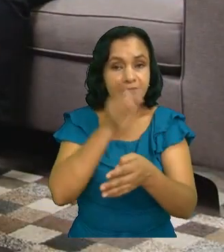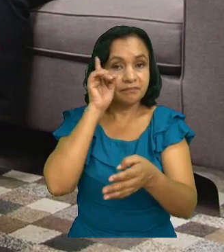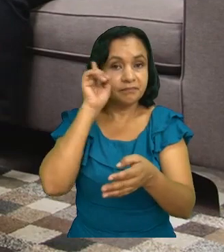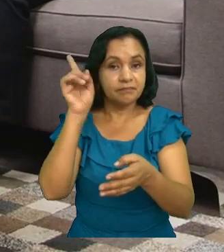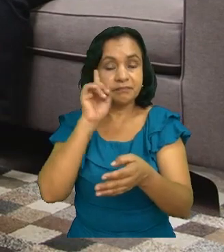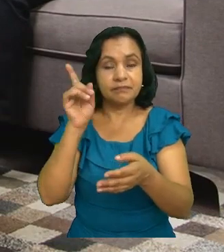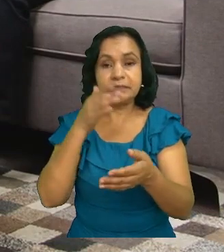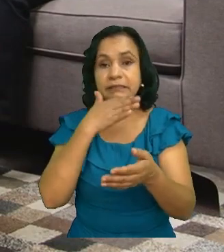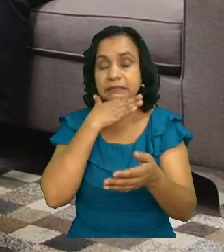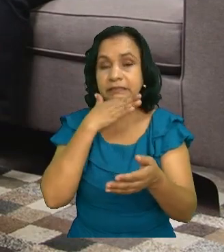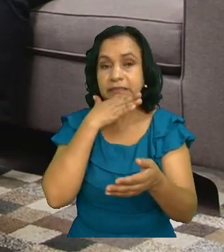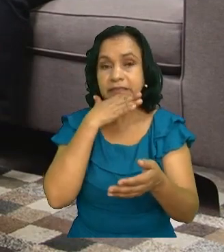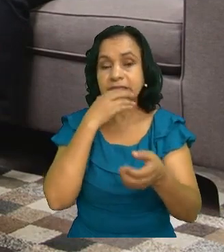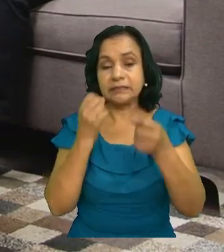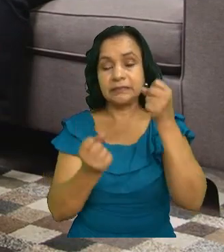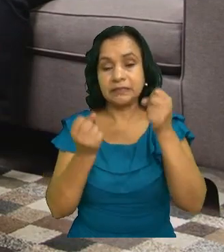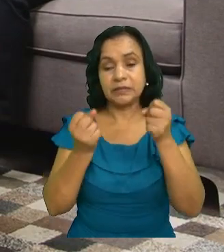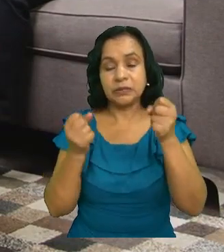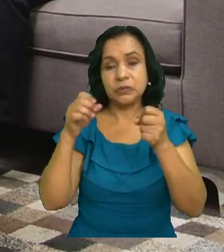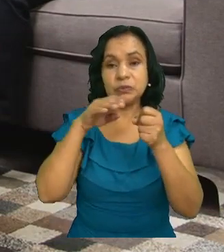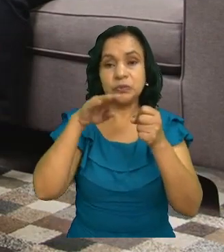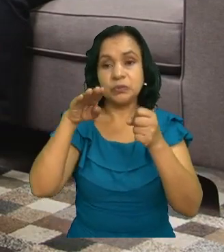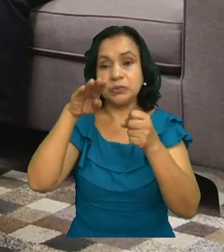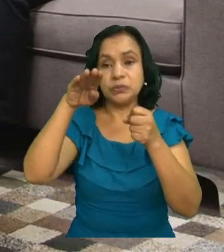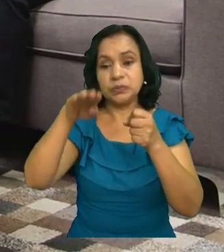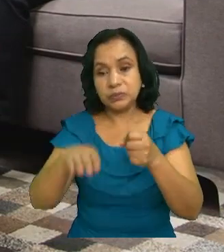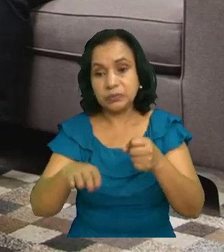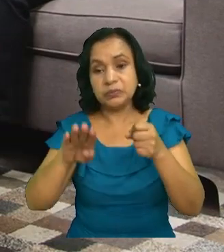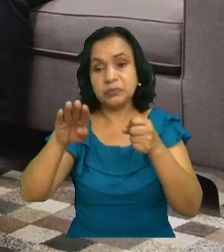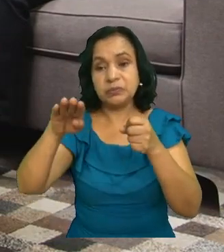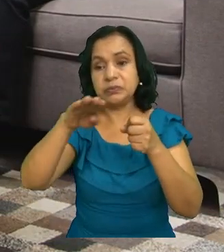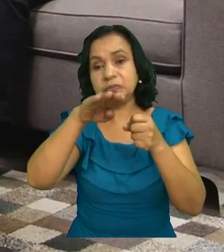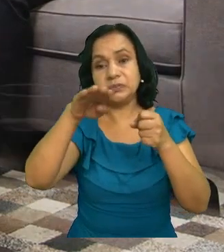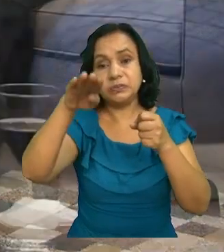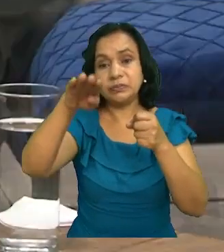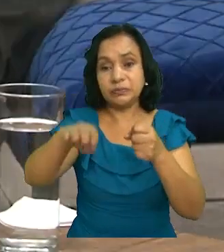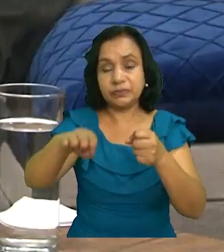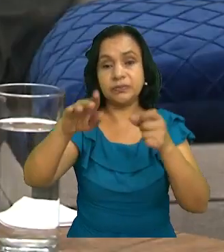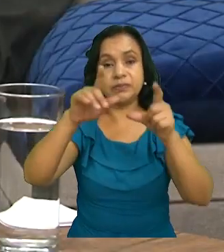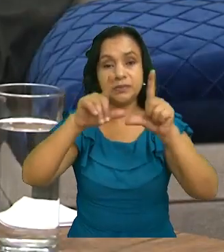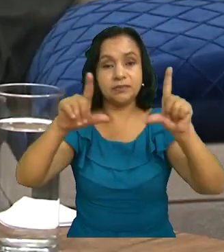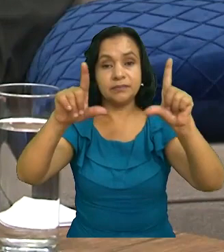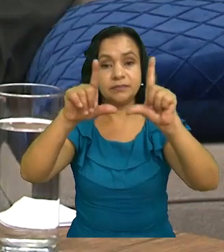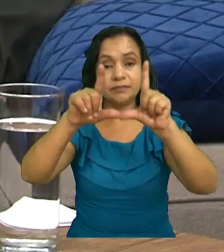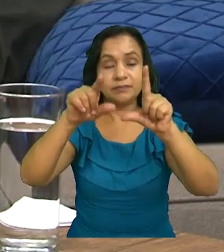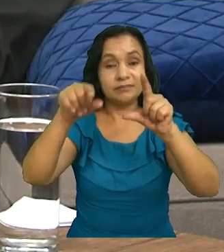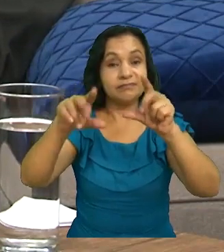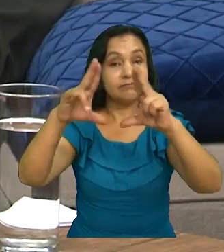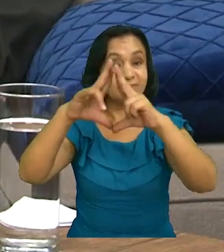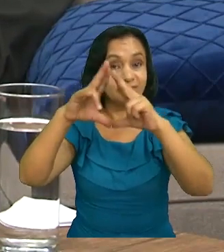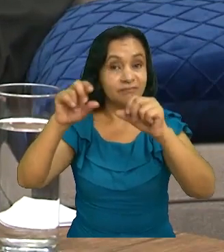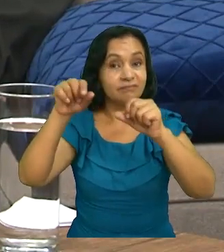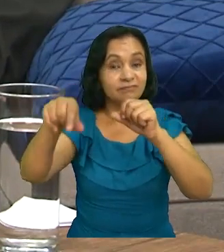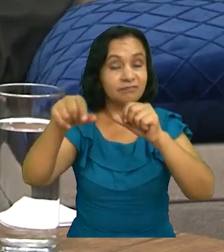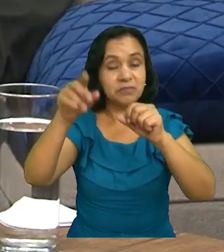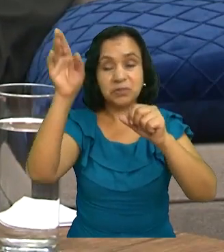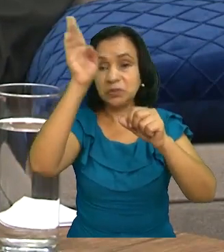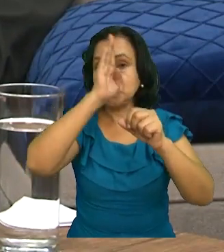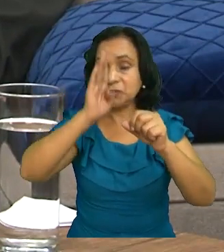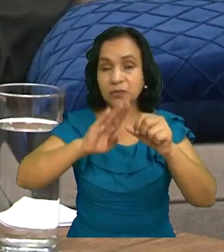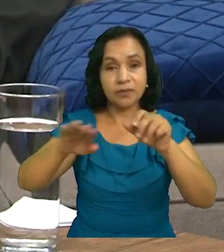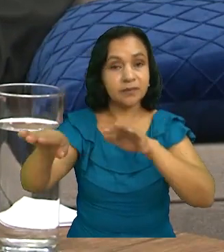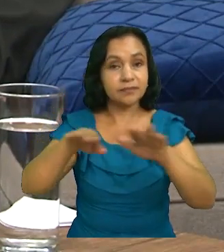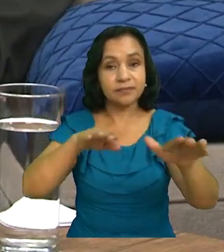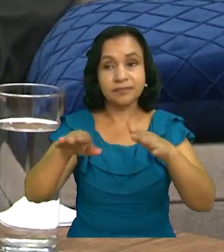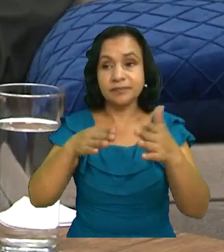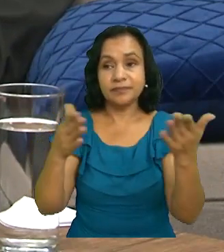verdaderamente un sacrificio enorme poder llegar hasta algunas zonas del interior del país, del interior profundo, me refiero